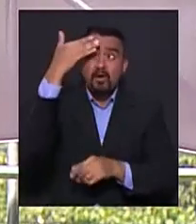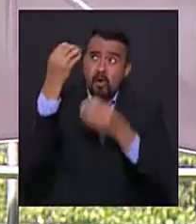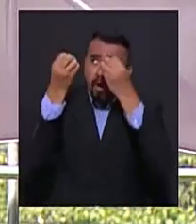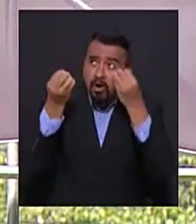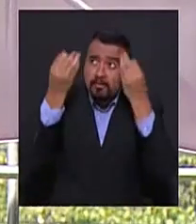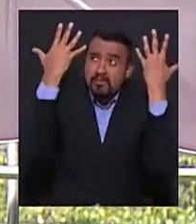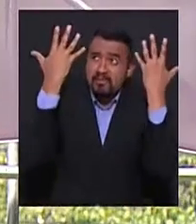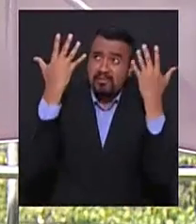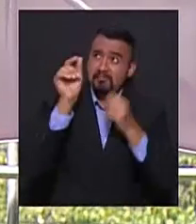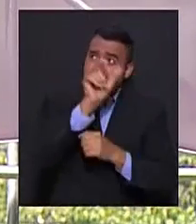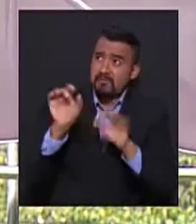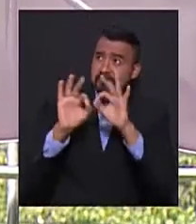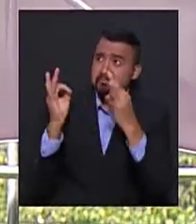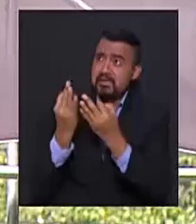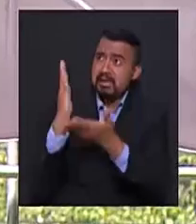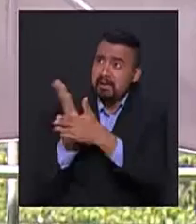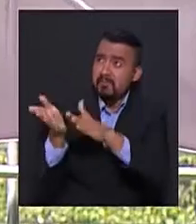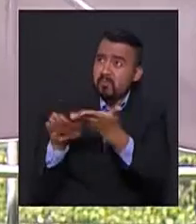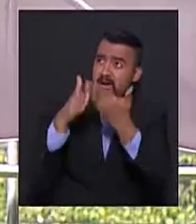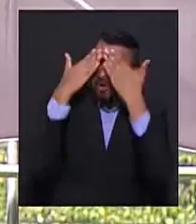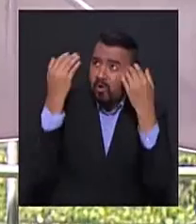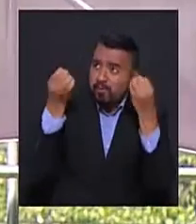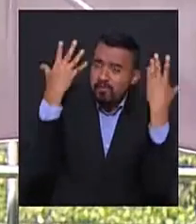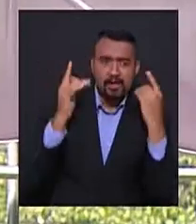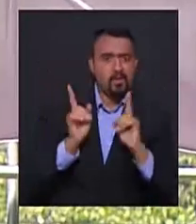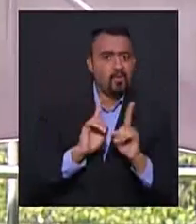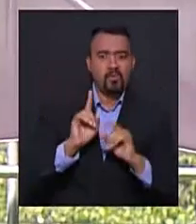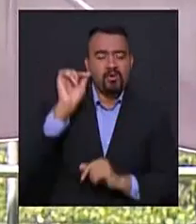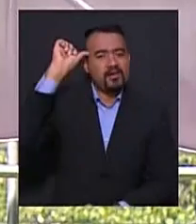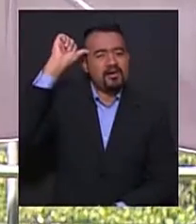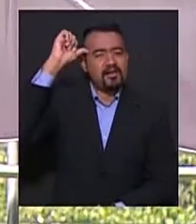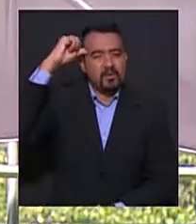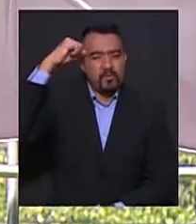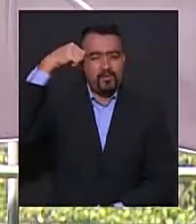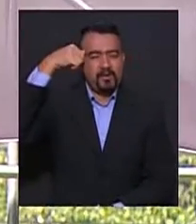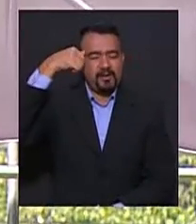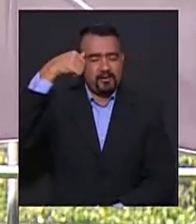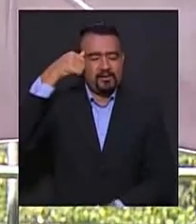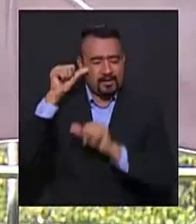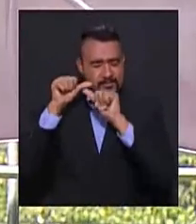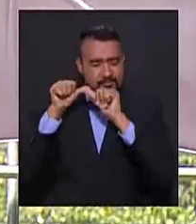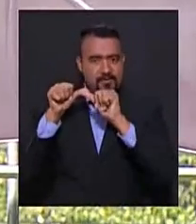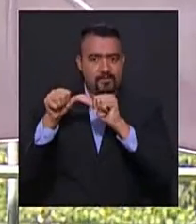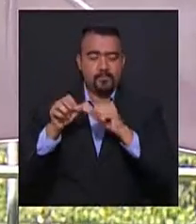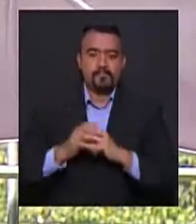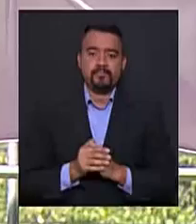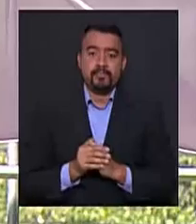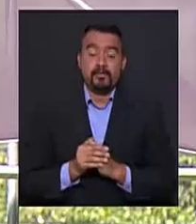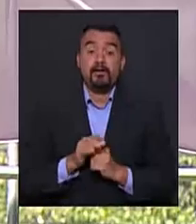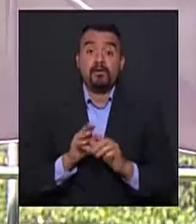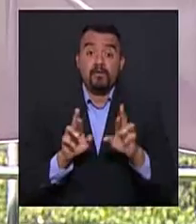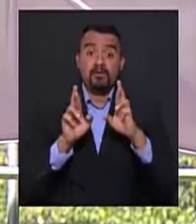de nuestros seres queridos. ¿Cómo me gustaría que en este homenaje a la valentía